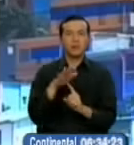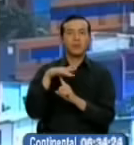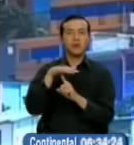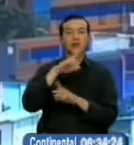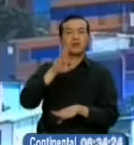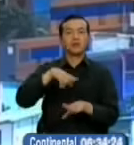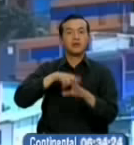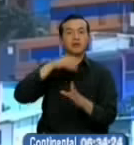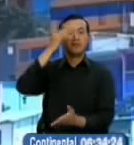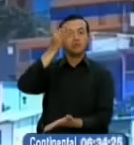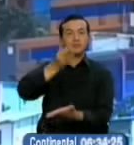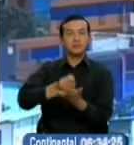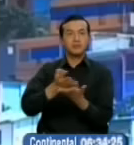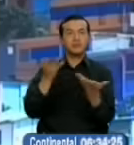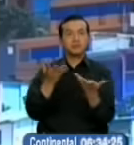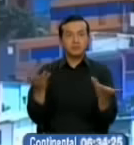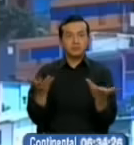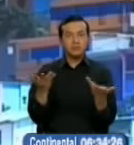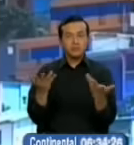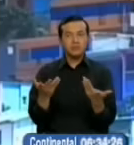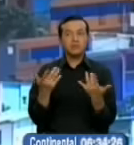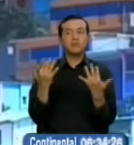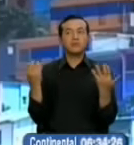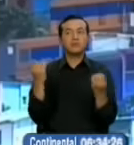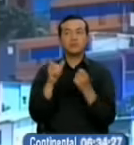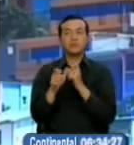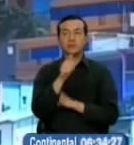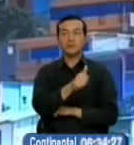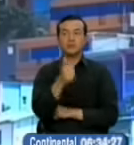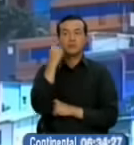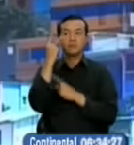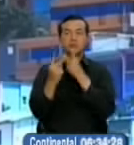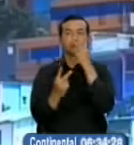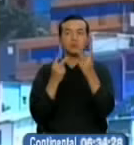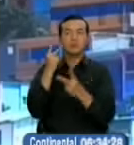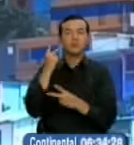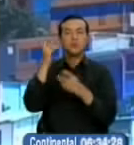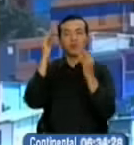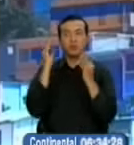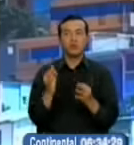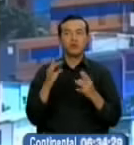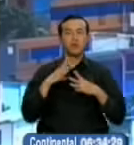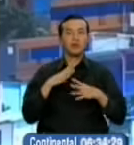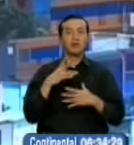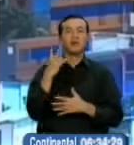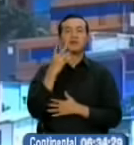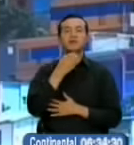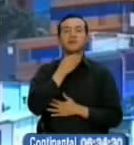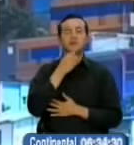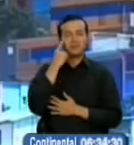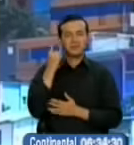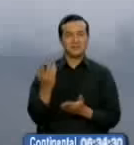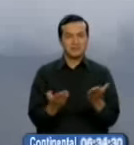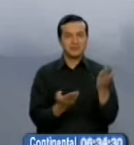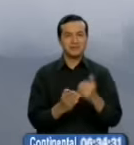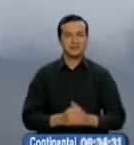Nacional Cotopaxi. De esta manera se espera recibir a los visitantes a propósito del feriado del 12 de agosto. Veamos.